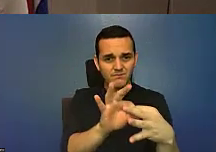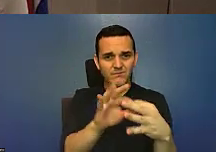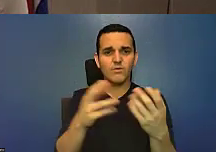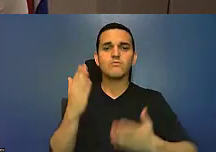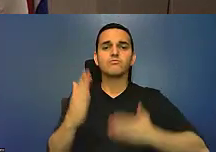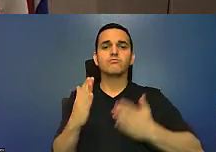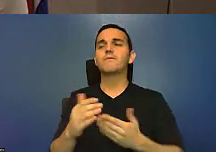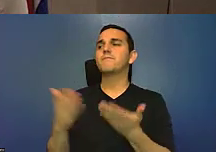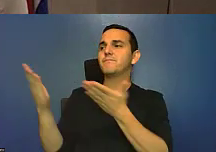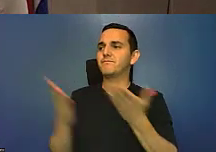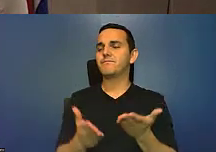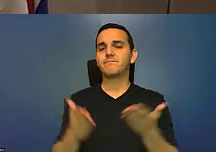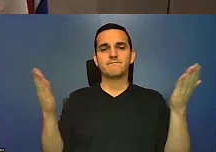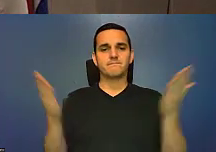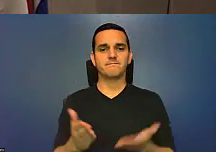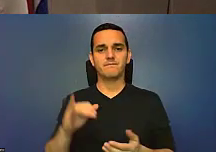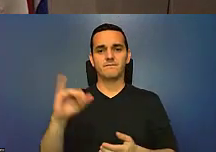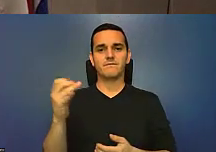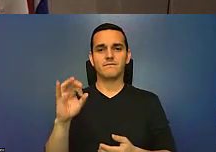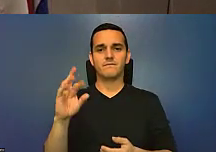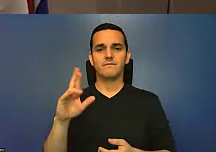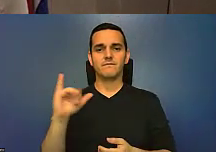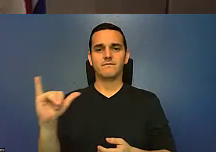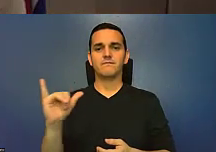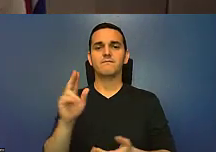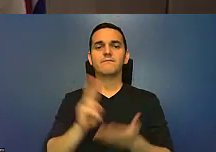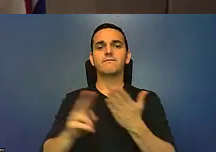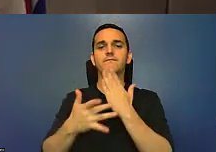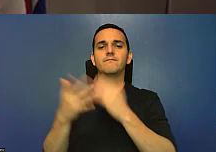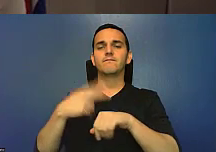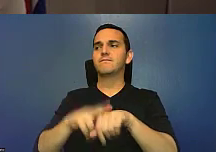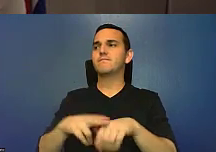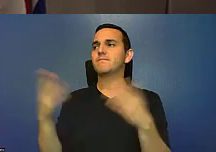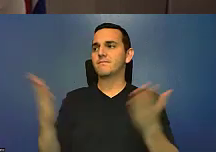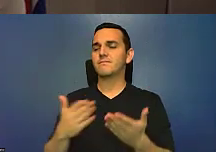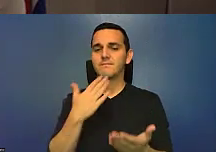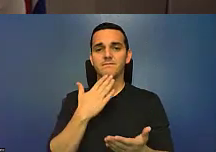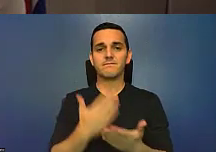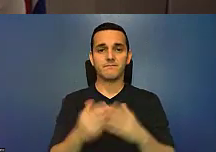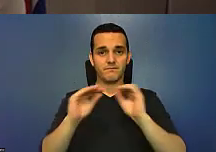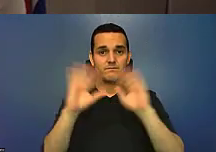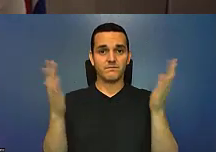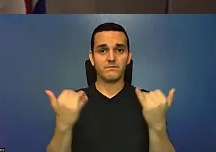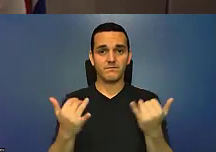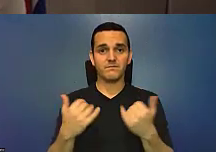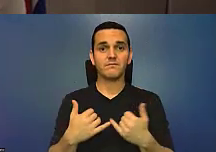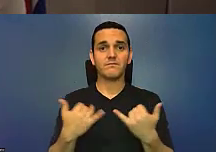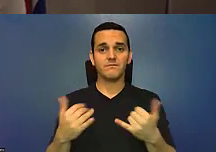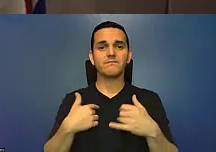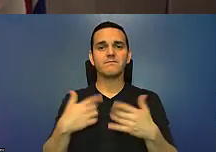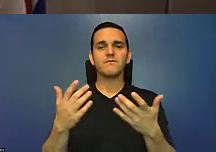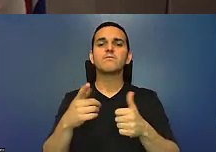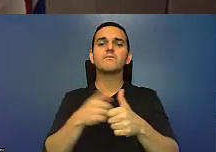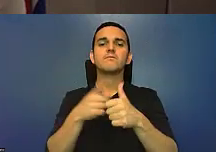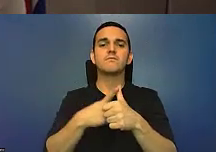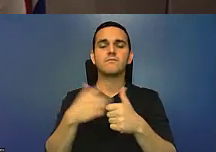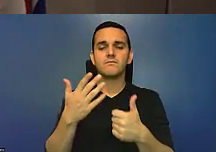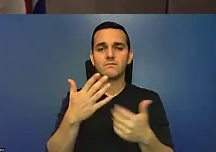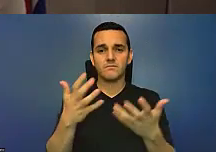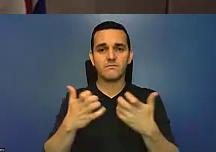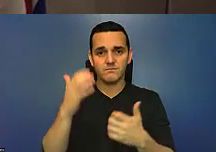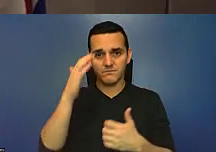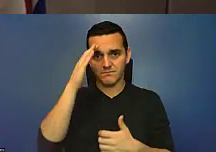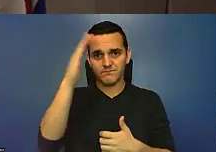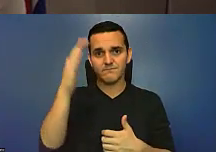Jeffrey, a la Universidad Técnica Nacional. Muy buenos días. Antes que nada, quiero darle un agradecimiento